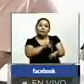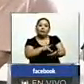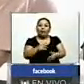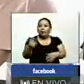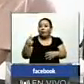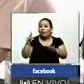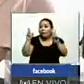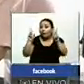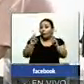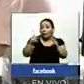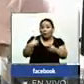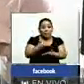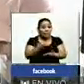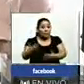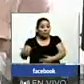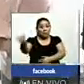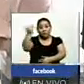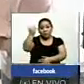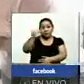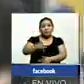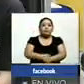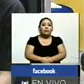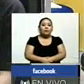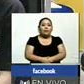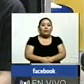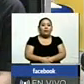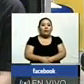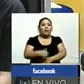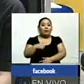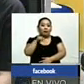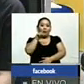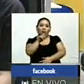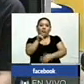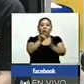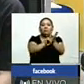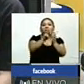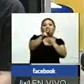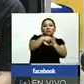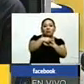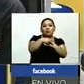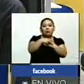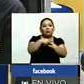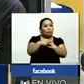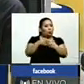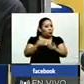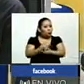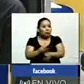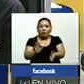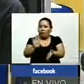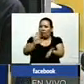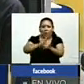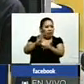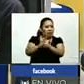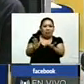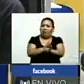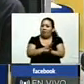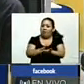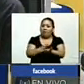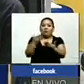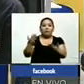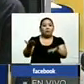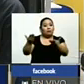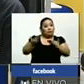cada una de las herramientas que les brindan. Es un programa que es completamente gratis y nos